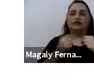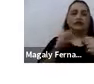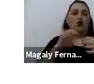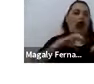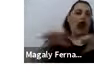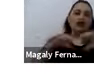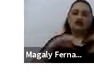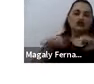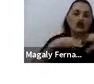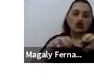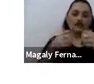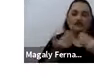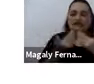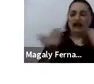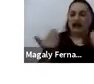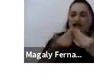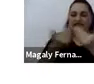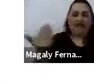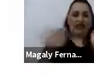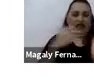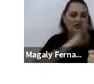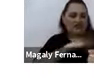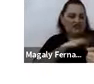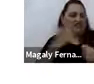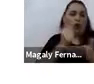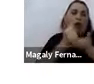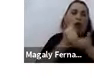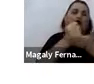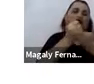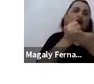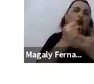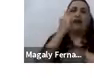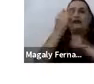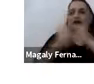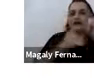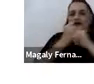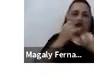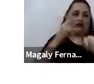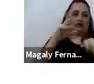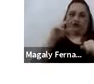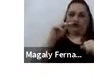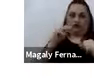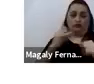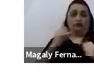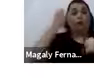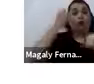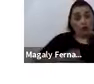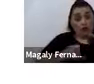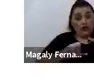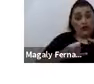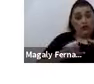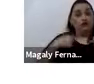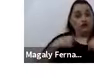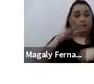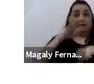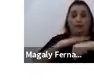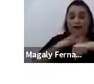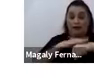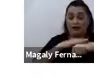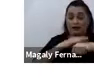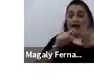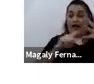acciones aisladas de beneficencia o de caridad o de ayuda internacional. Y por último, me permitiré en